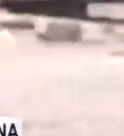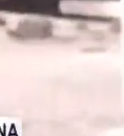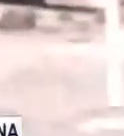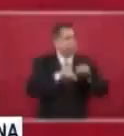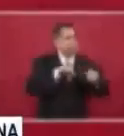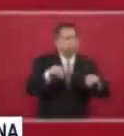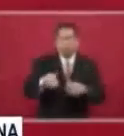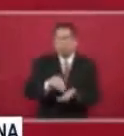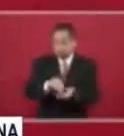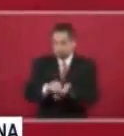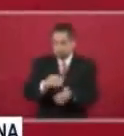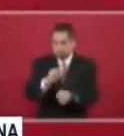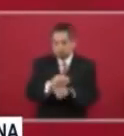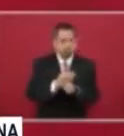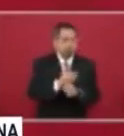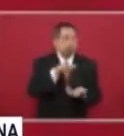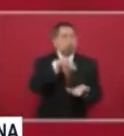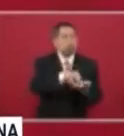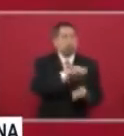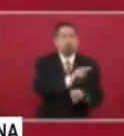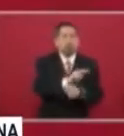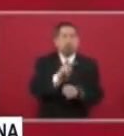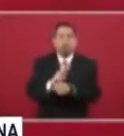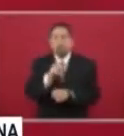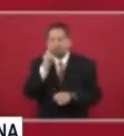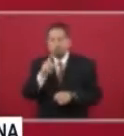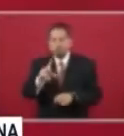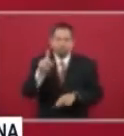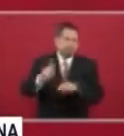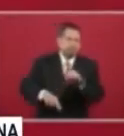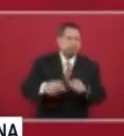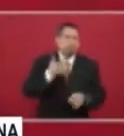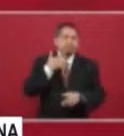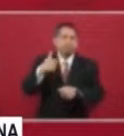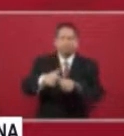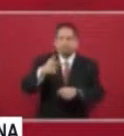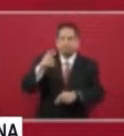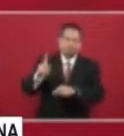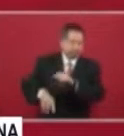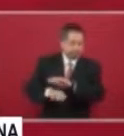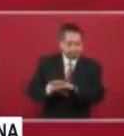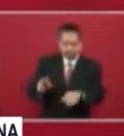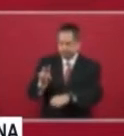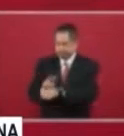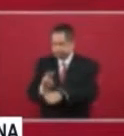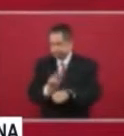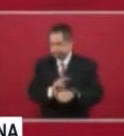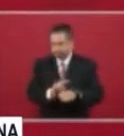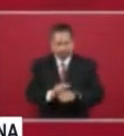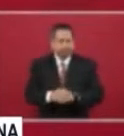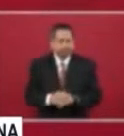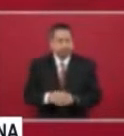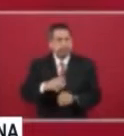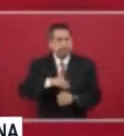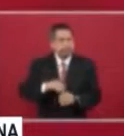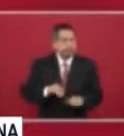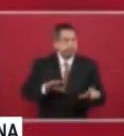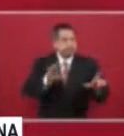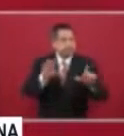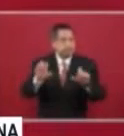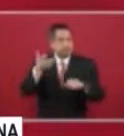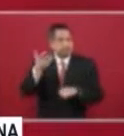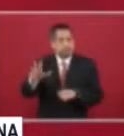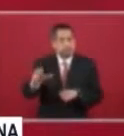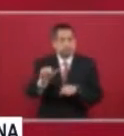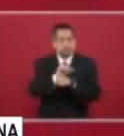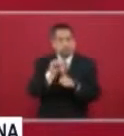próxima semana tendremos ya el planteamiento eh Cuando menos con carácter extraoficial ante la